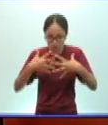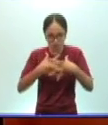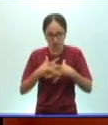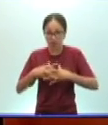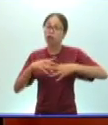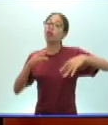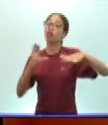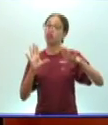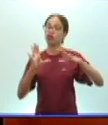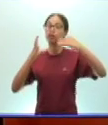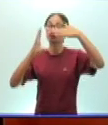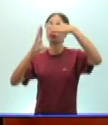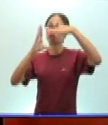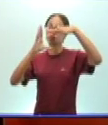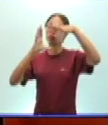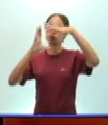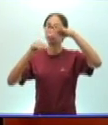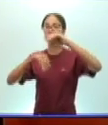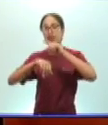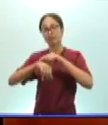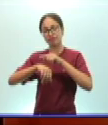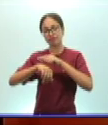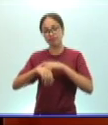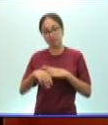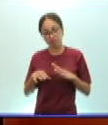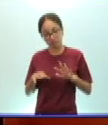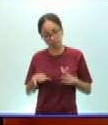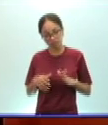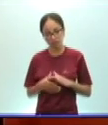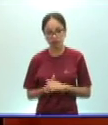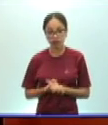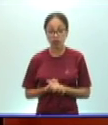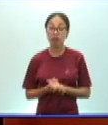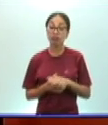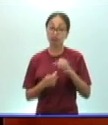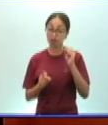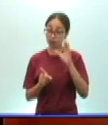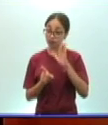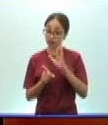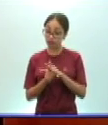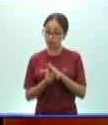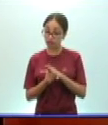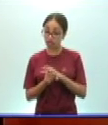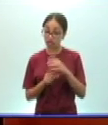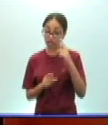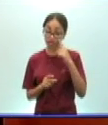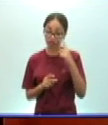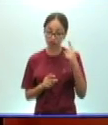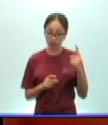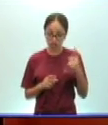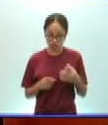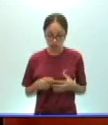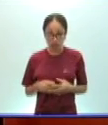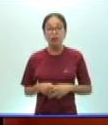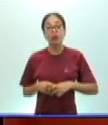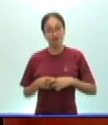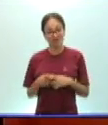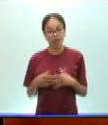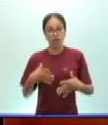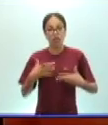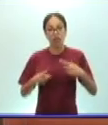durante un tiempo prolongado. Entonces, para concluir, quiero invitarlos a hacer la siguiente actividad